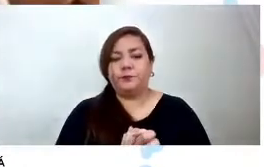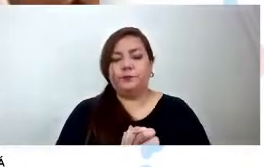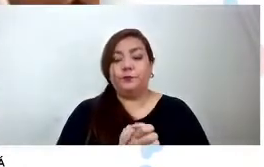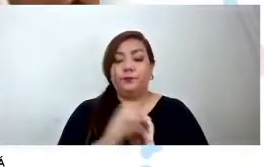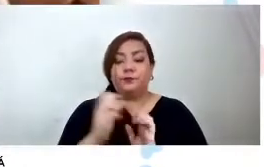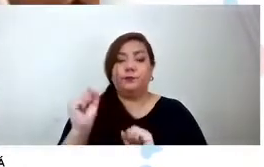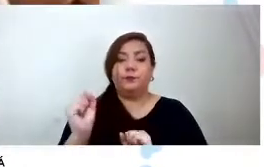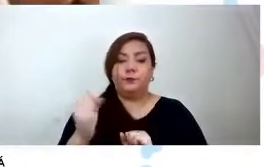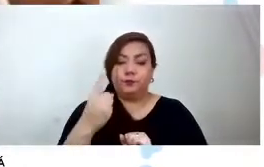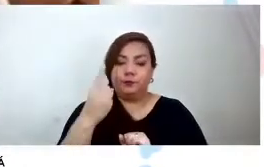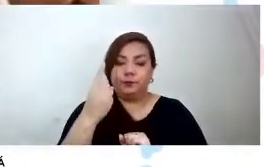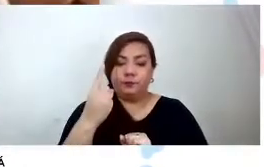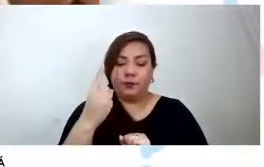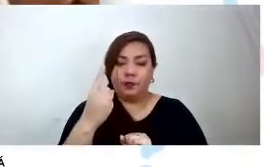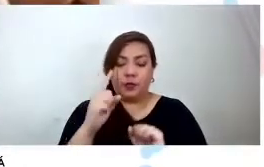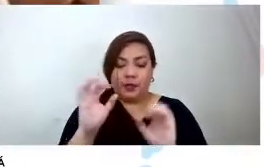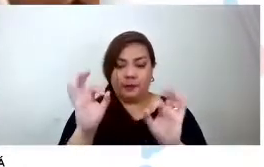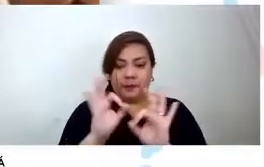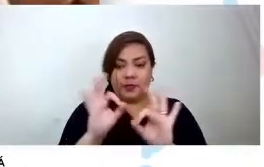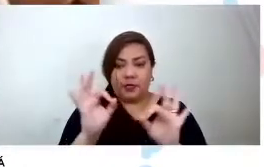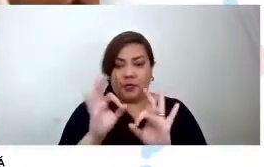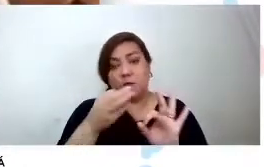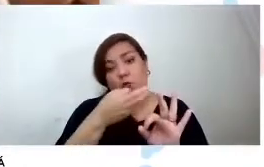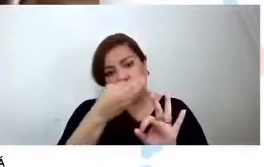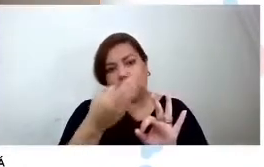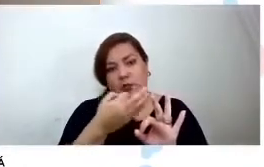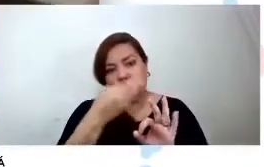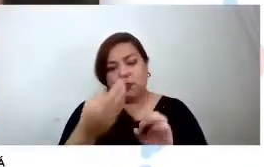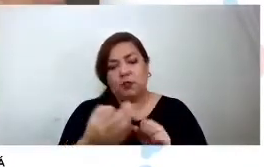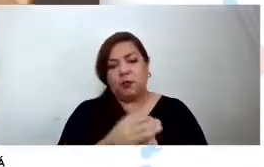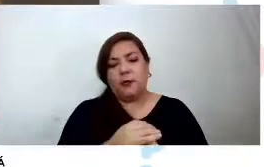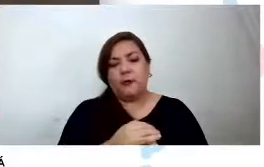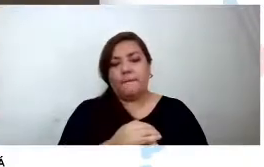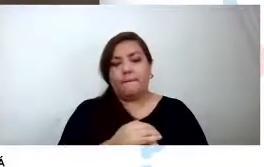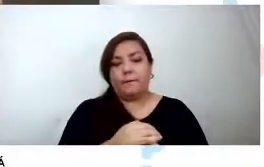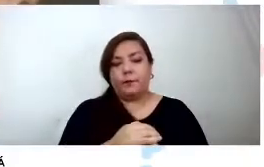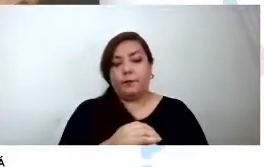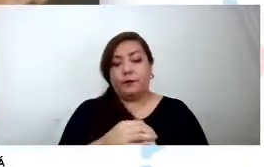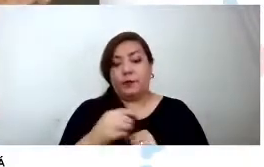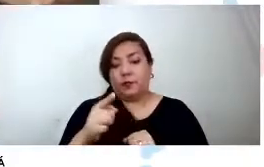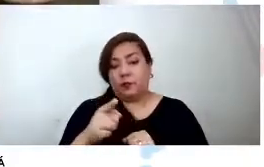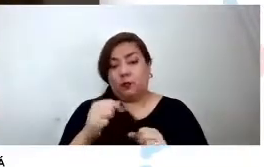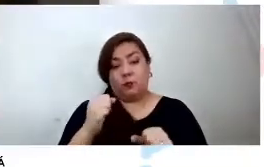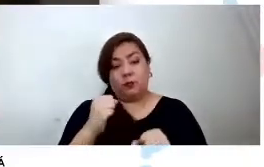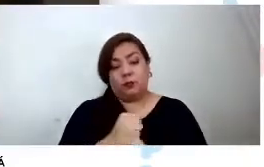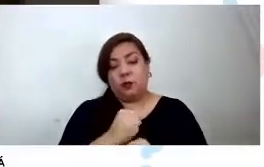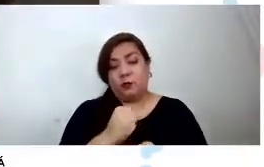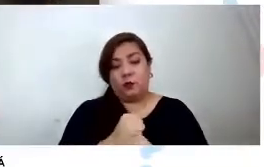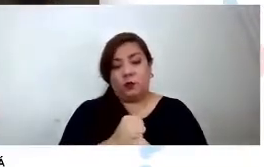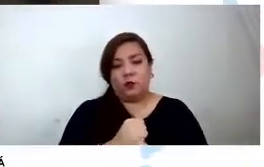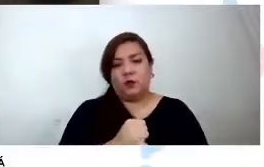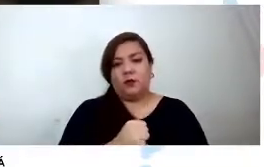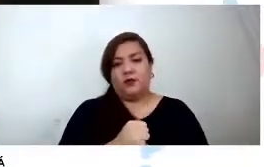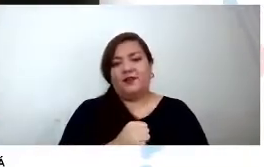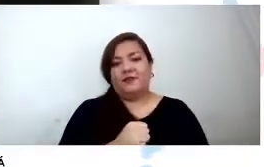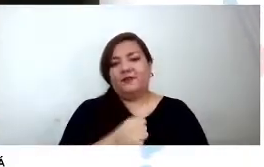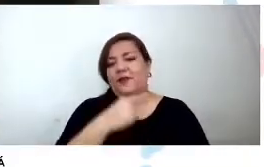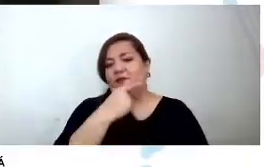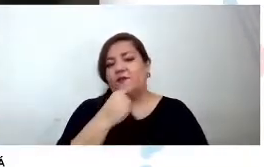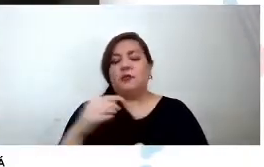Primero, explicarles o contarles que este no es un trabajo azaroso en el que nosotros tomamos y